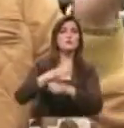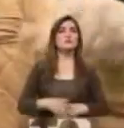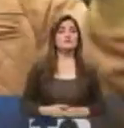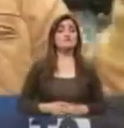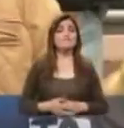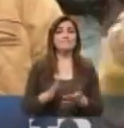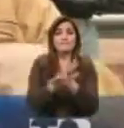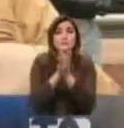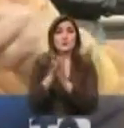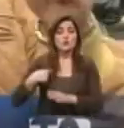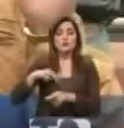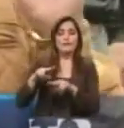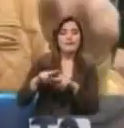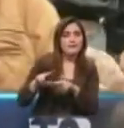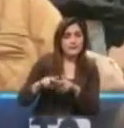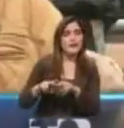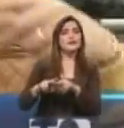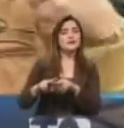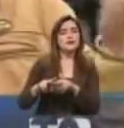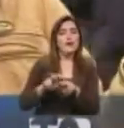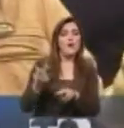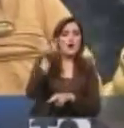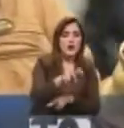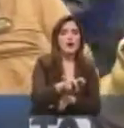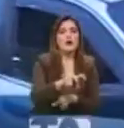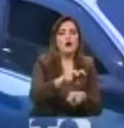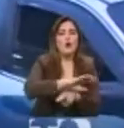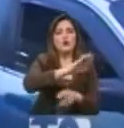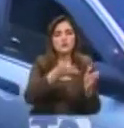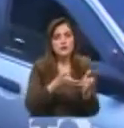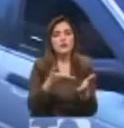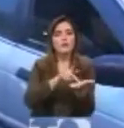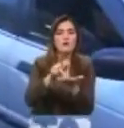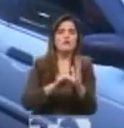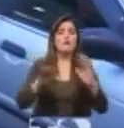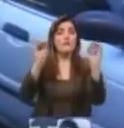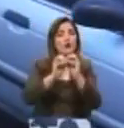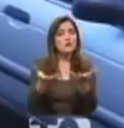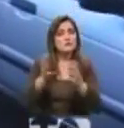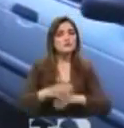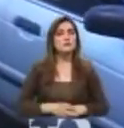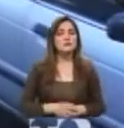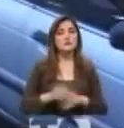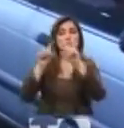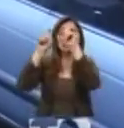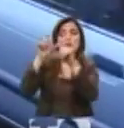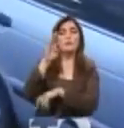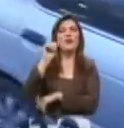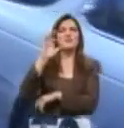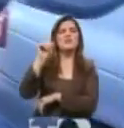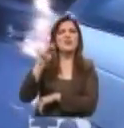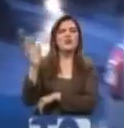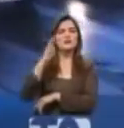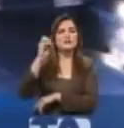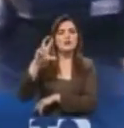servicios actuales que cogen taxi pase de transbordo gastar más yo tomaba digamos el batán colmena pero no